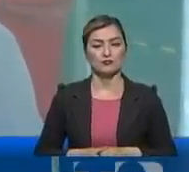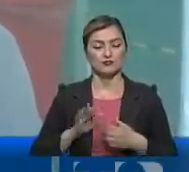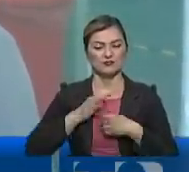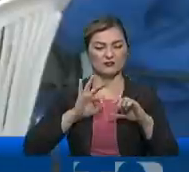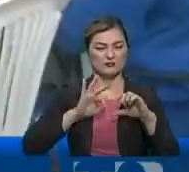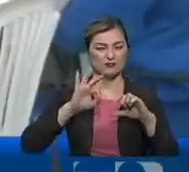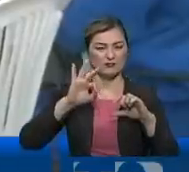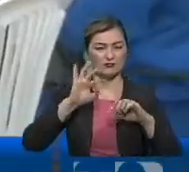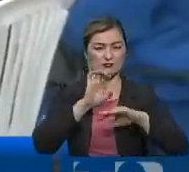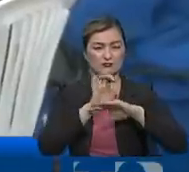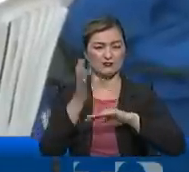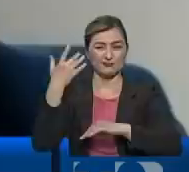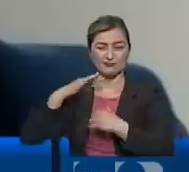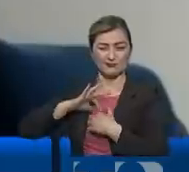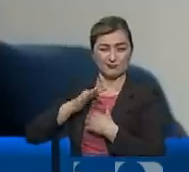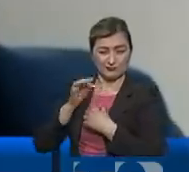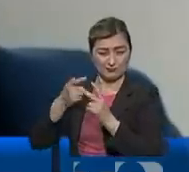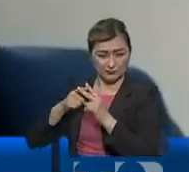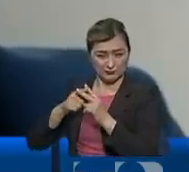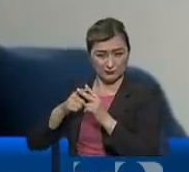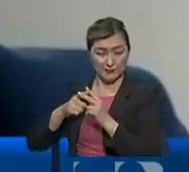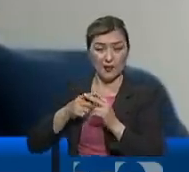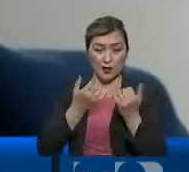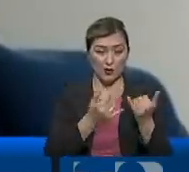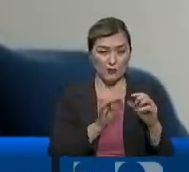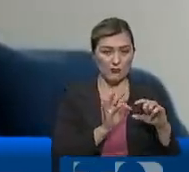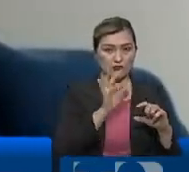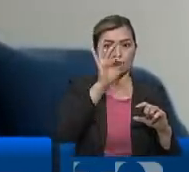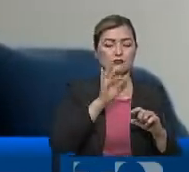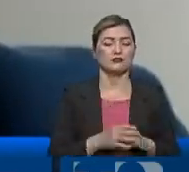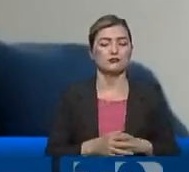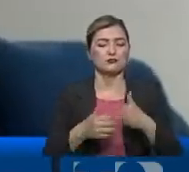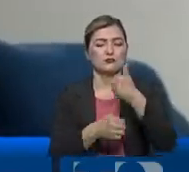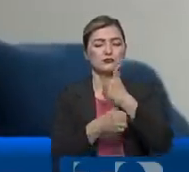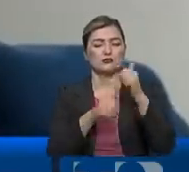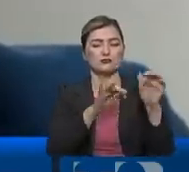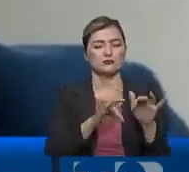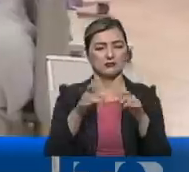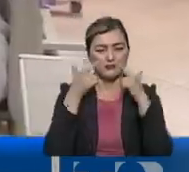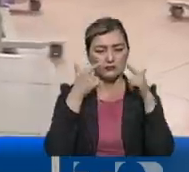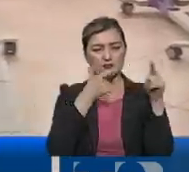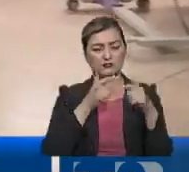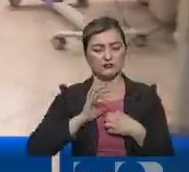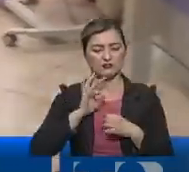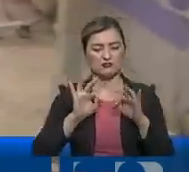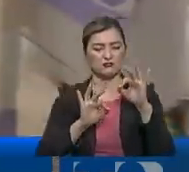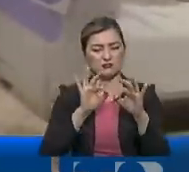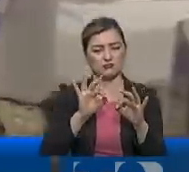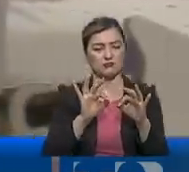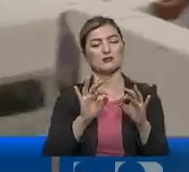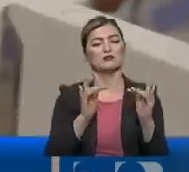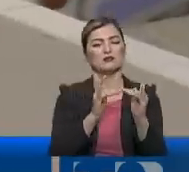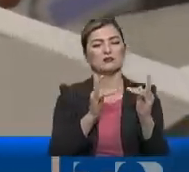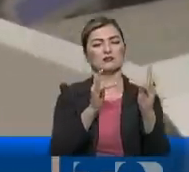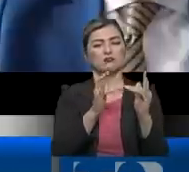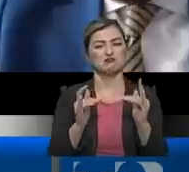las más altas desde el inicio de la pandemia. Sin embargo, explica el subsecretario nacional de Vigilancia Epidemiológica, el número de ocupación de